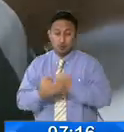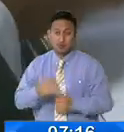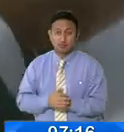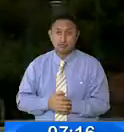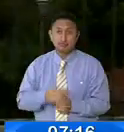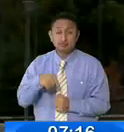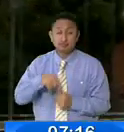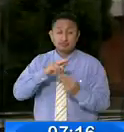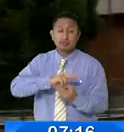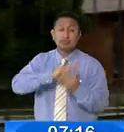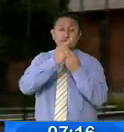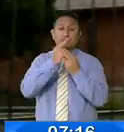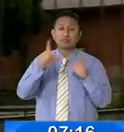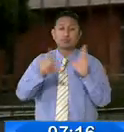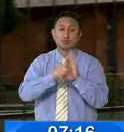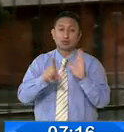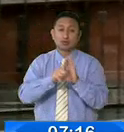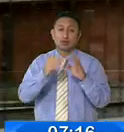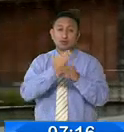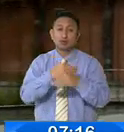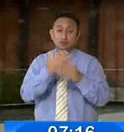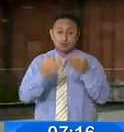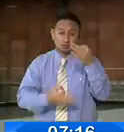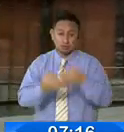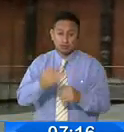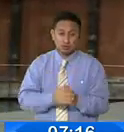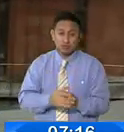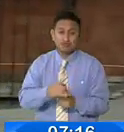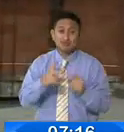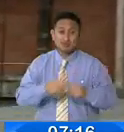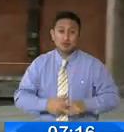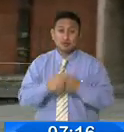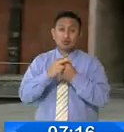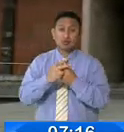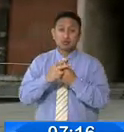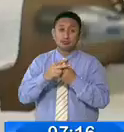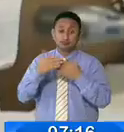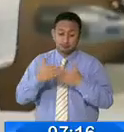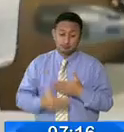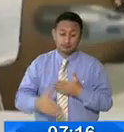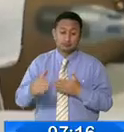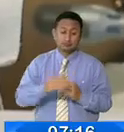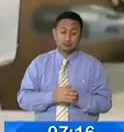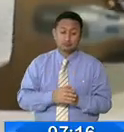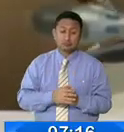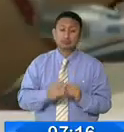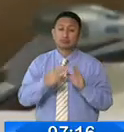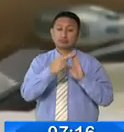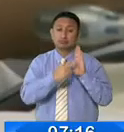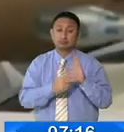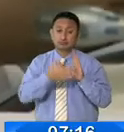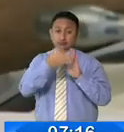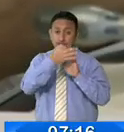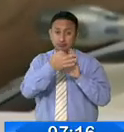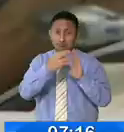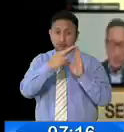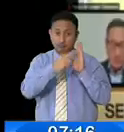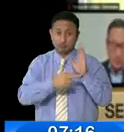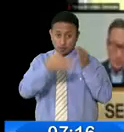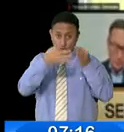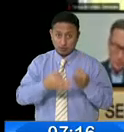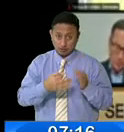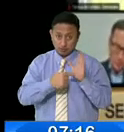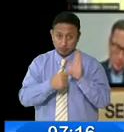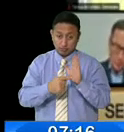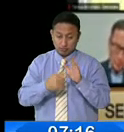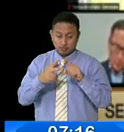reformas a la Ley Orgánica de la Función Judicial que entrarán en vigencia una vez que el texto sea publicado en el Registro Oficial. En Quito